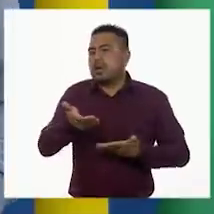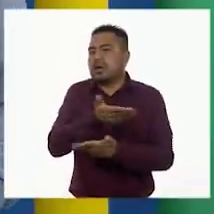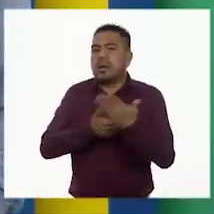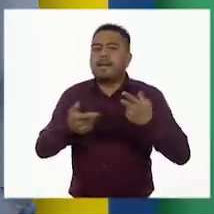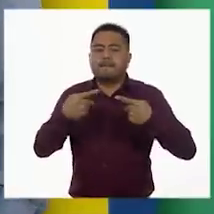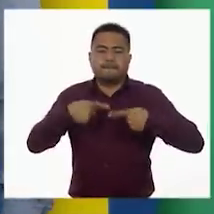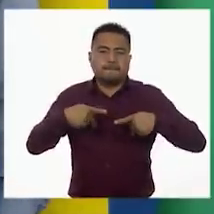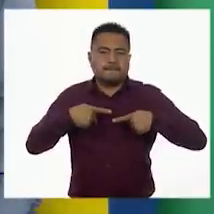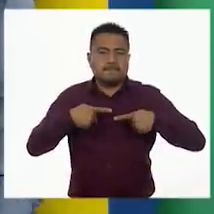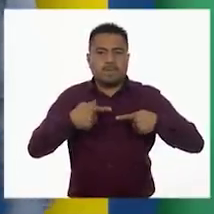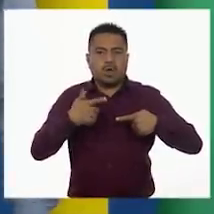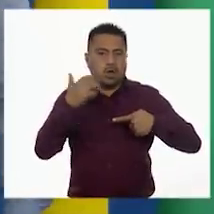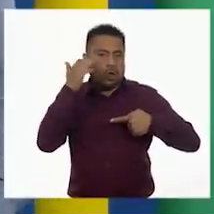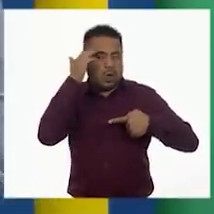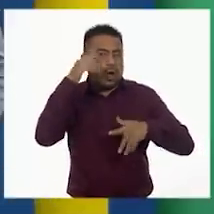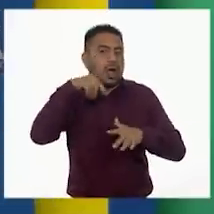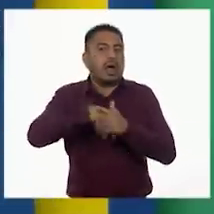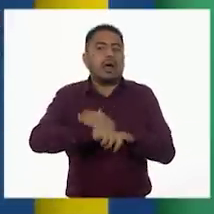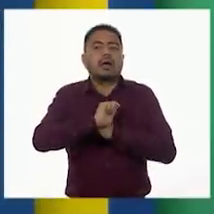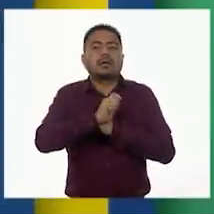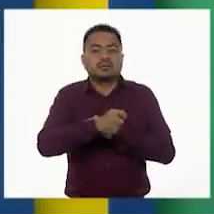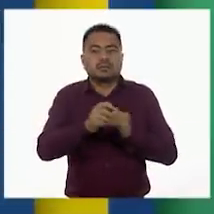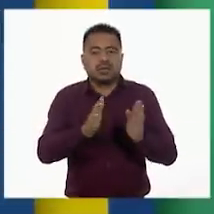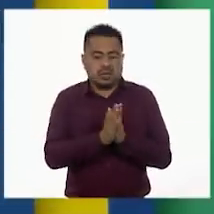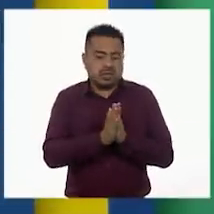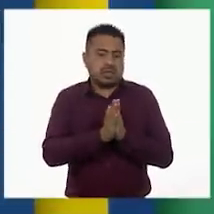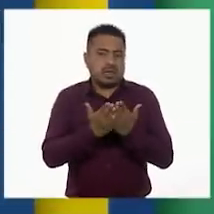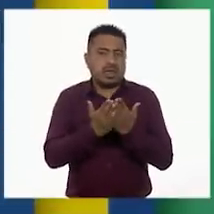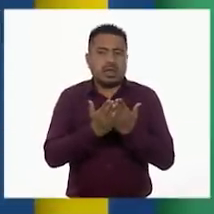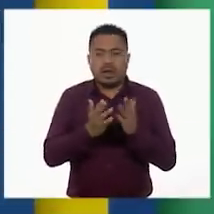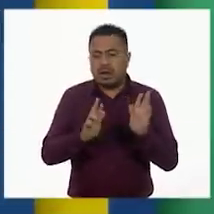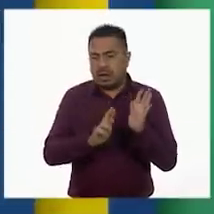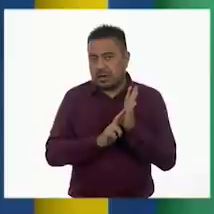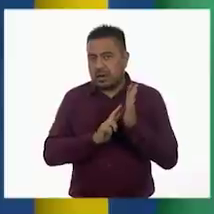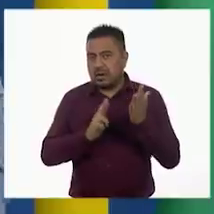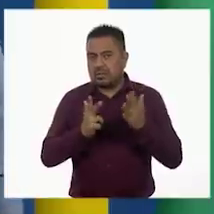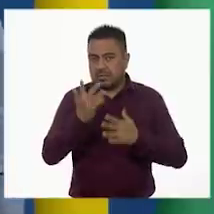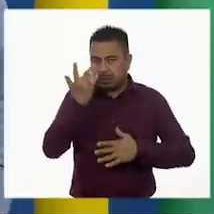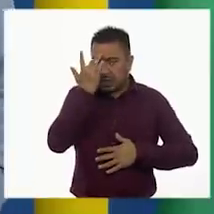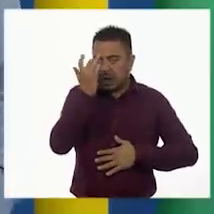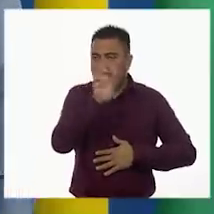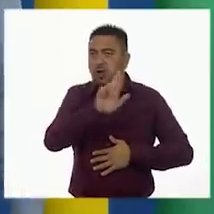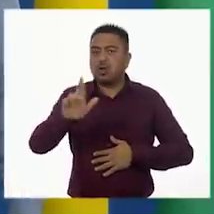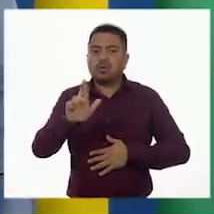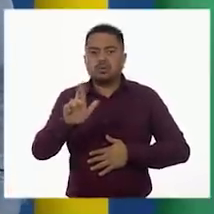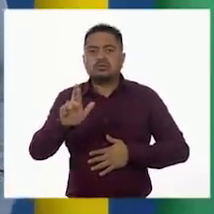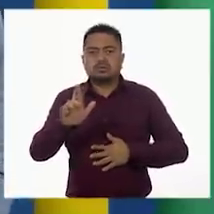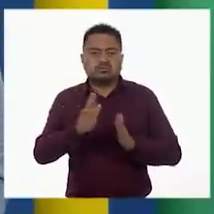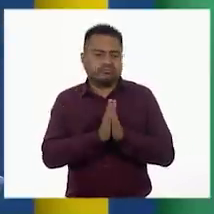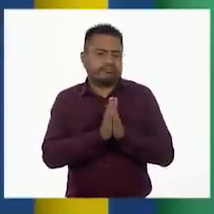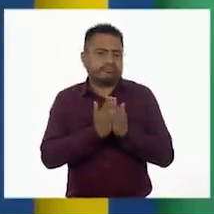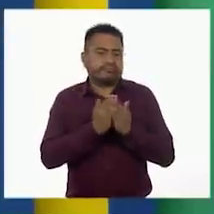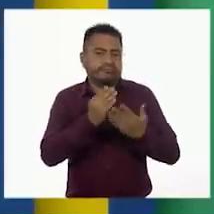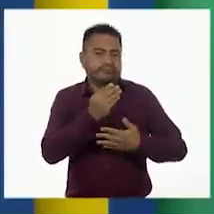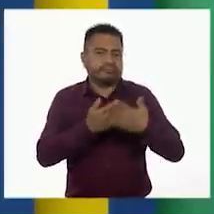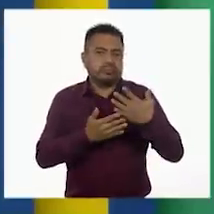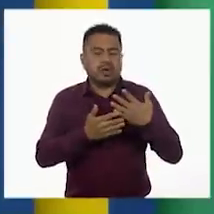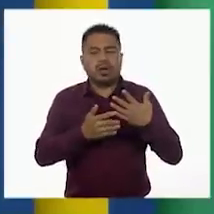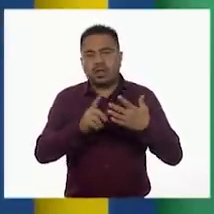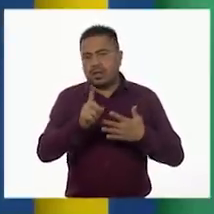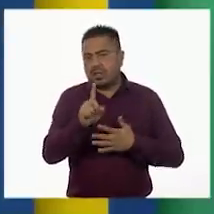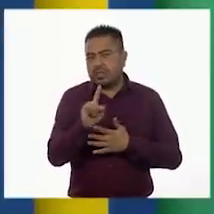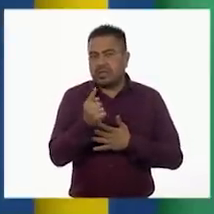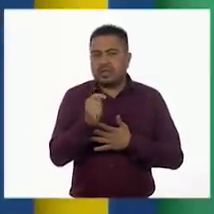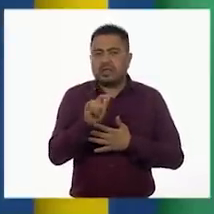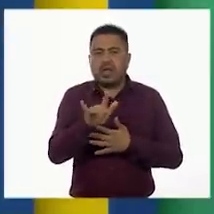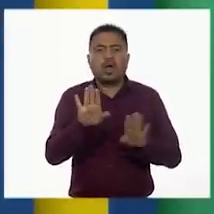de personas con conocimientos, libros, revistas reconocidas, enciclopedias y medios